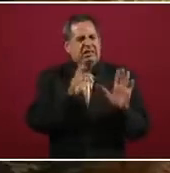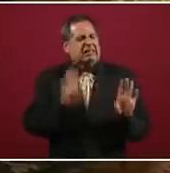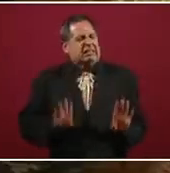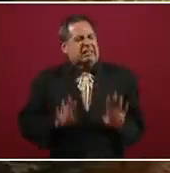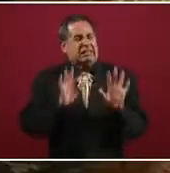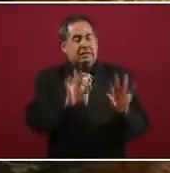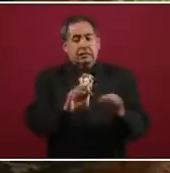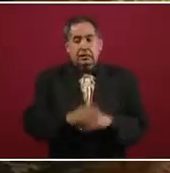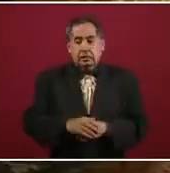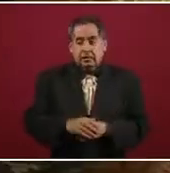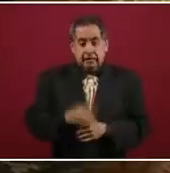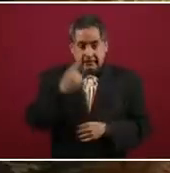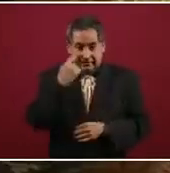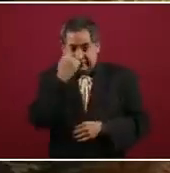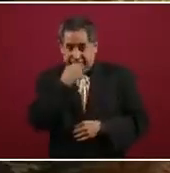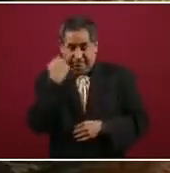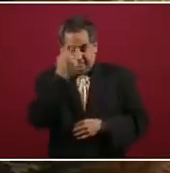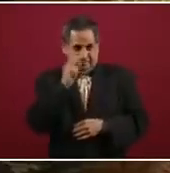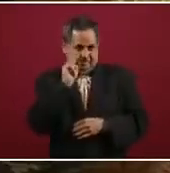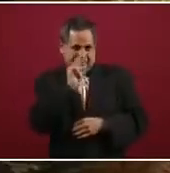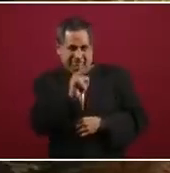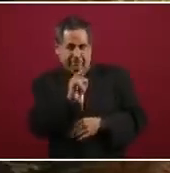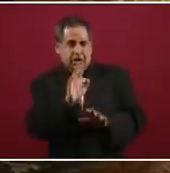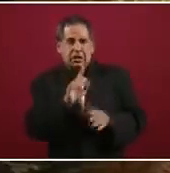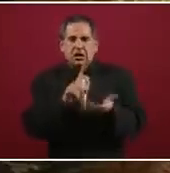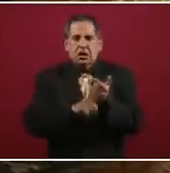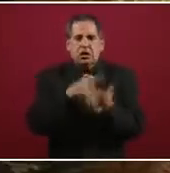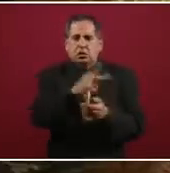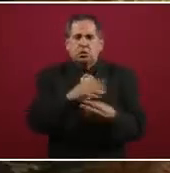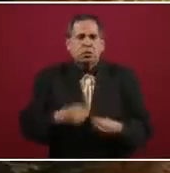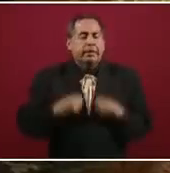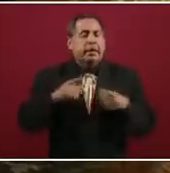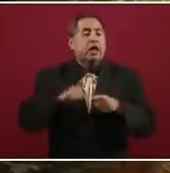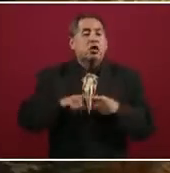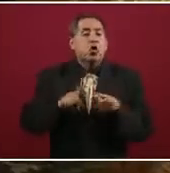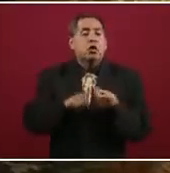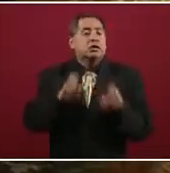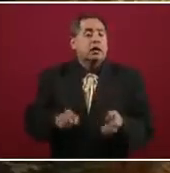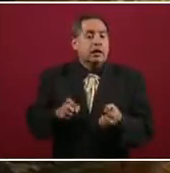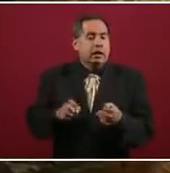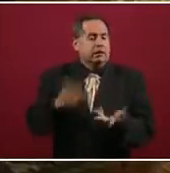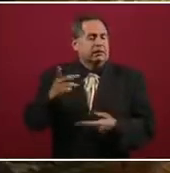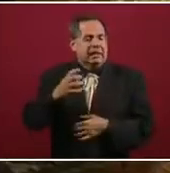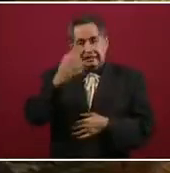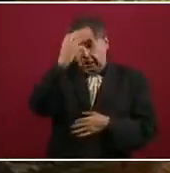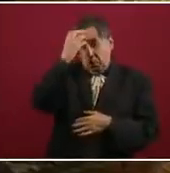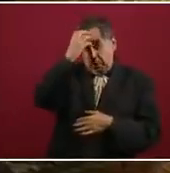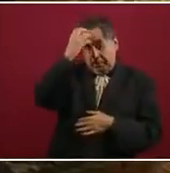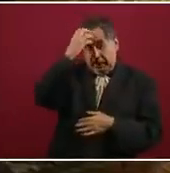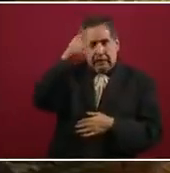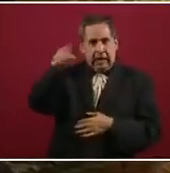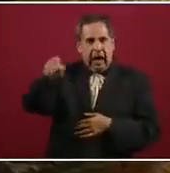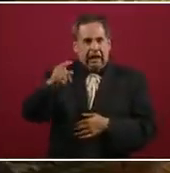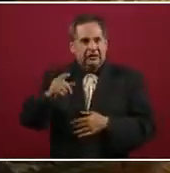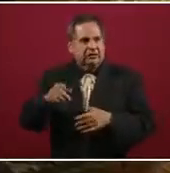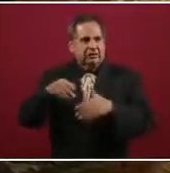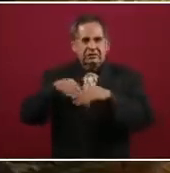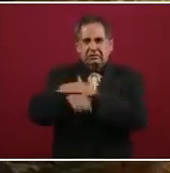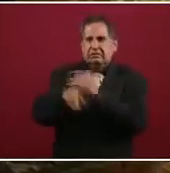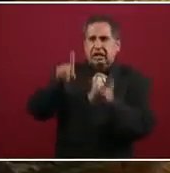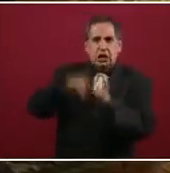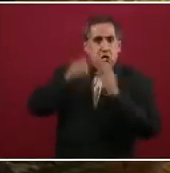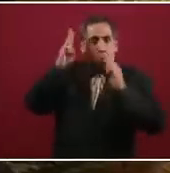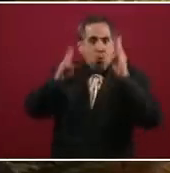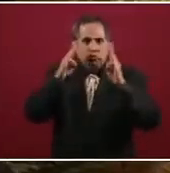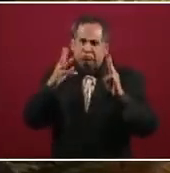Hidalgo más cercana a su vida está en el Museo Nacional de Historia en el Castillo de Chapultepec, que es una pequeña escultura, así que no